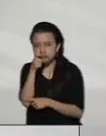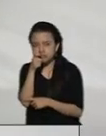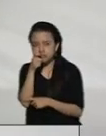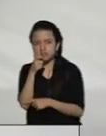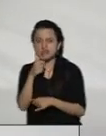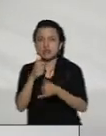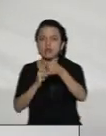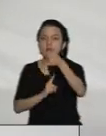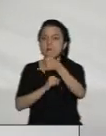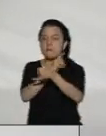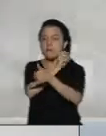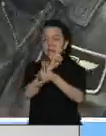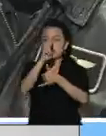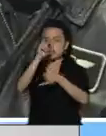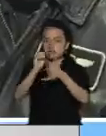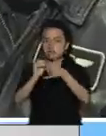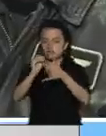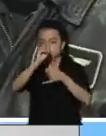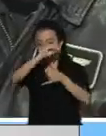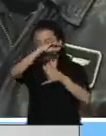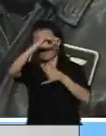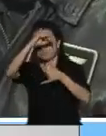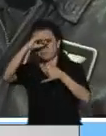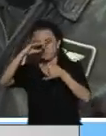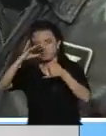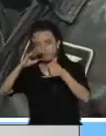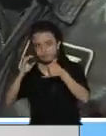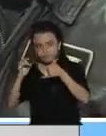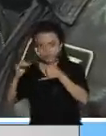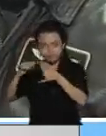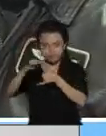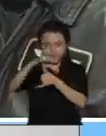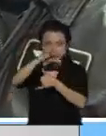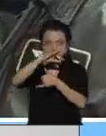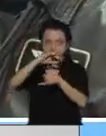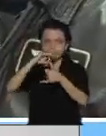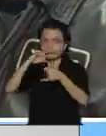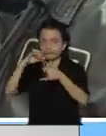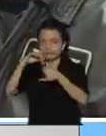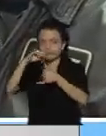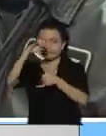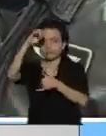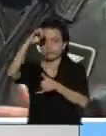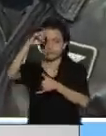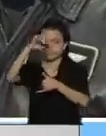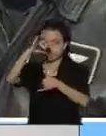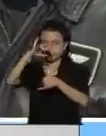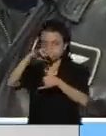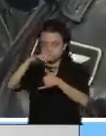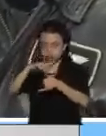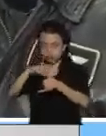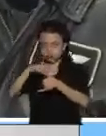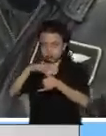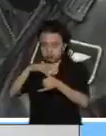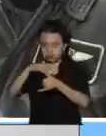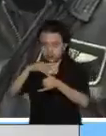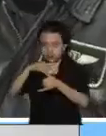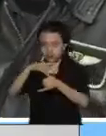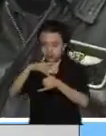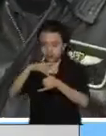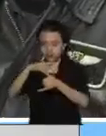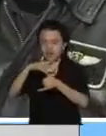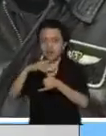ingresa por el oriente del Mar Caribe con un 70% de probabilidad de ser ciclón tropical en los próximos 7 días. El día de hoy amanece ya